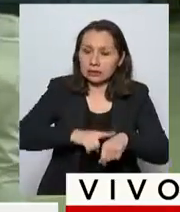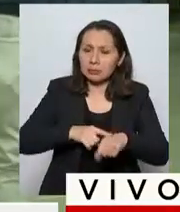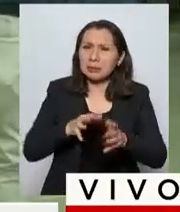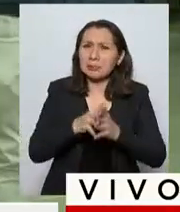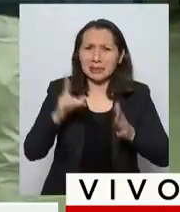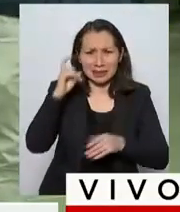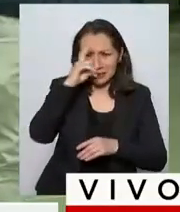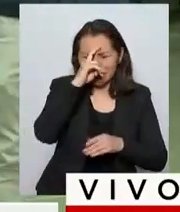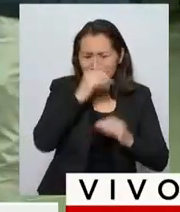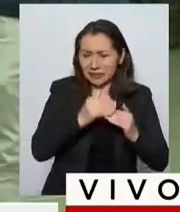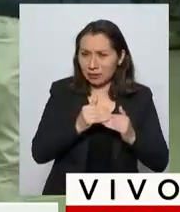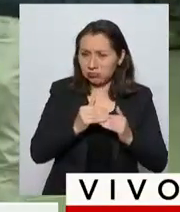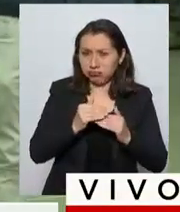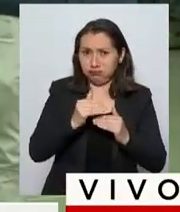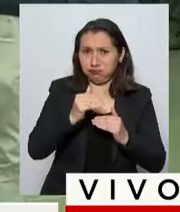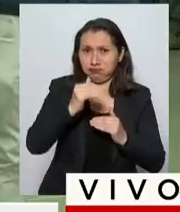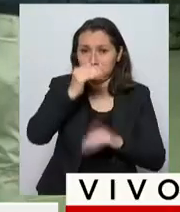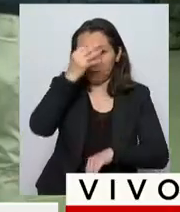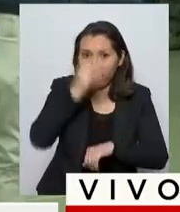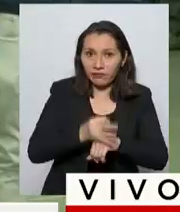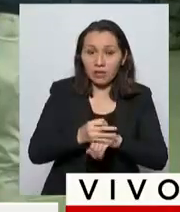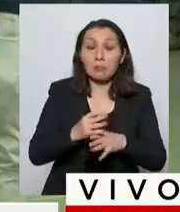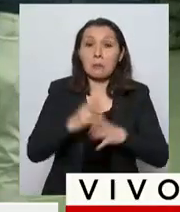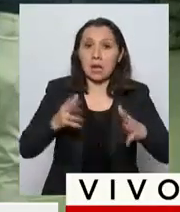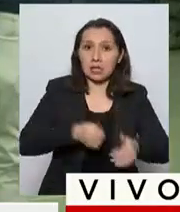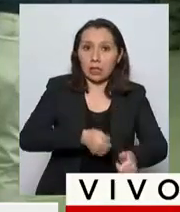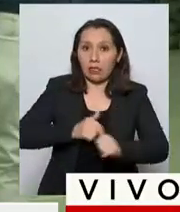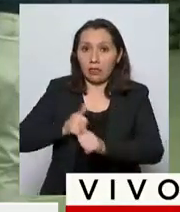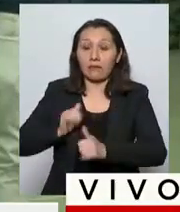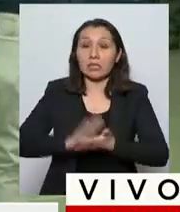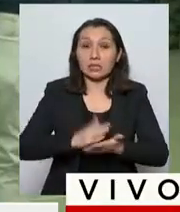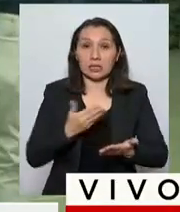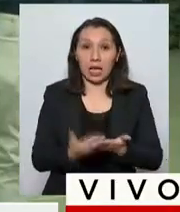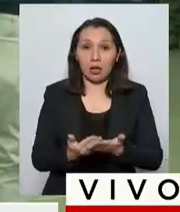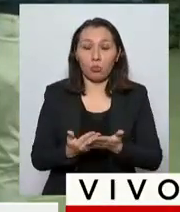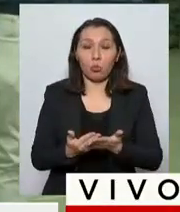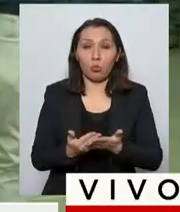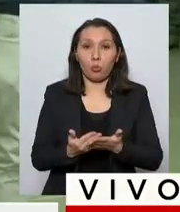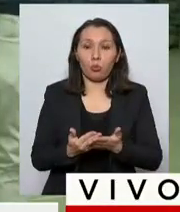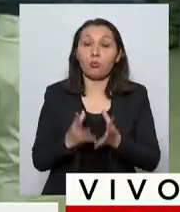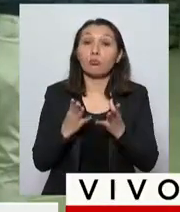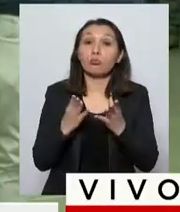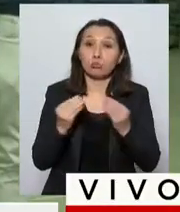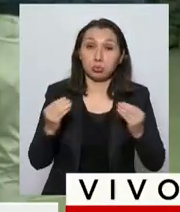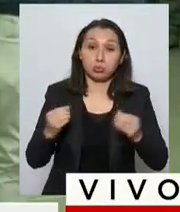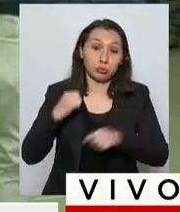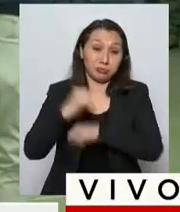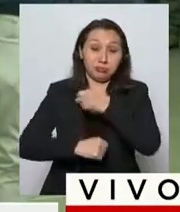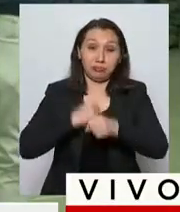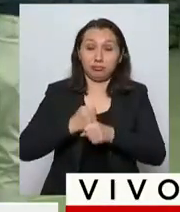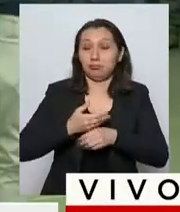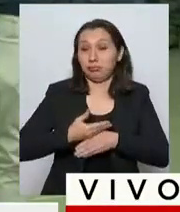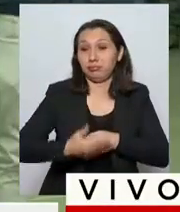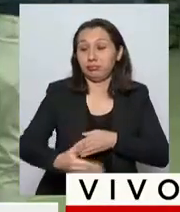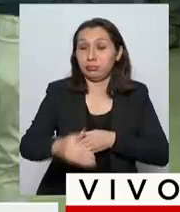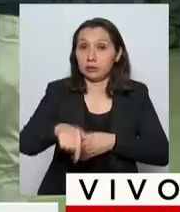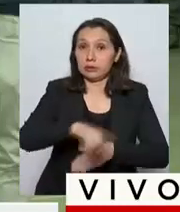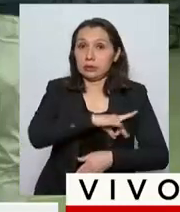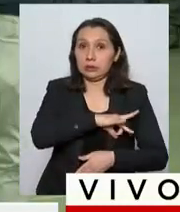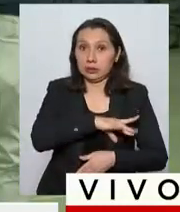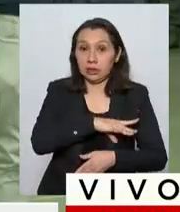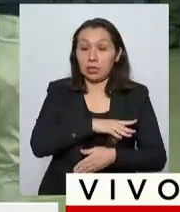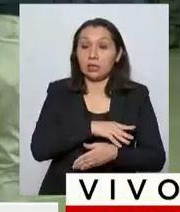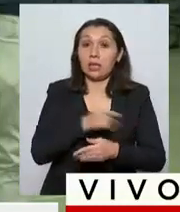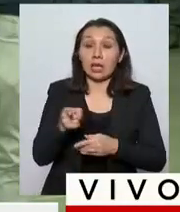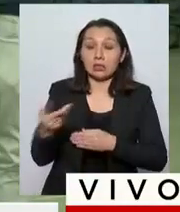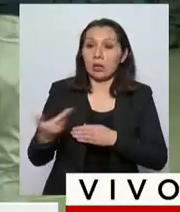más difíciles y los mayores desafíos sanitarios en muchas décadas en nuestro país. Y